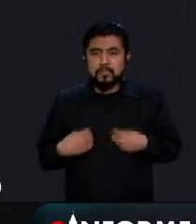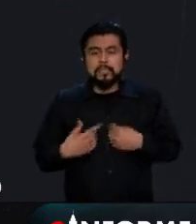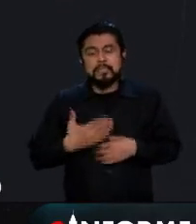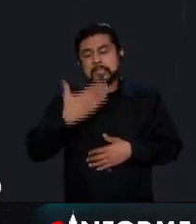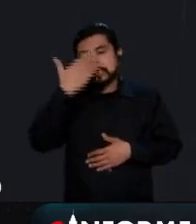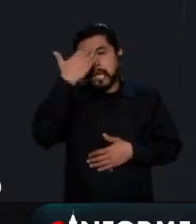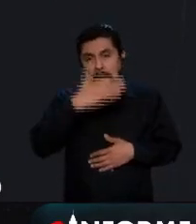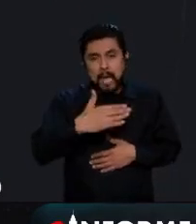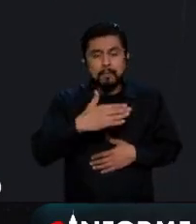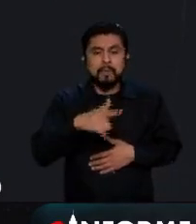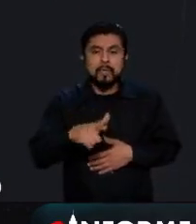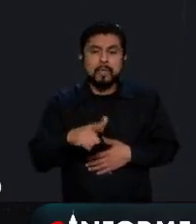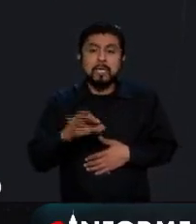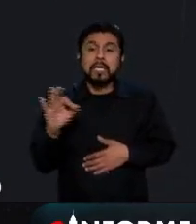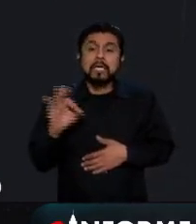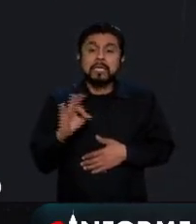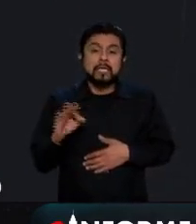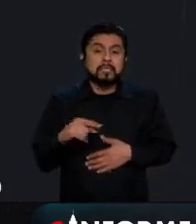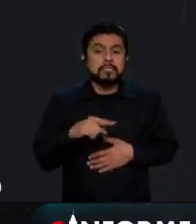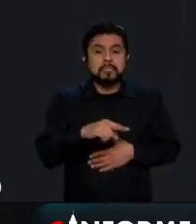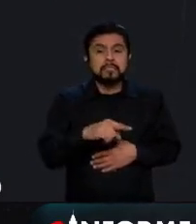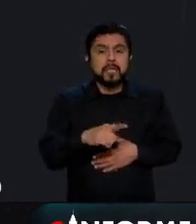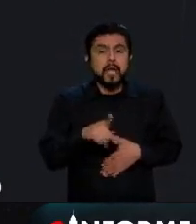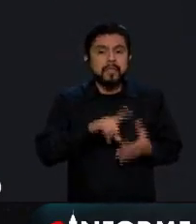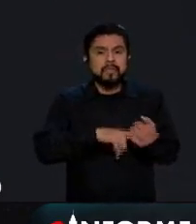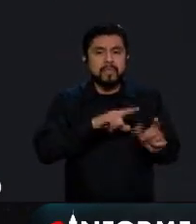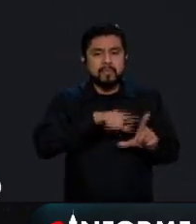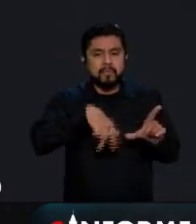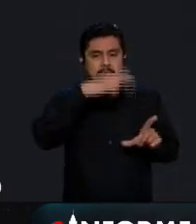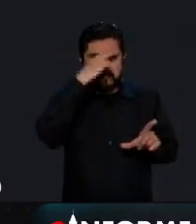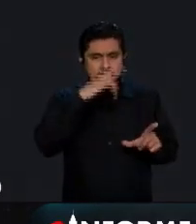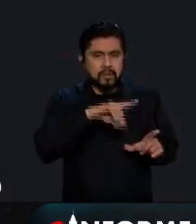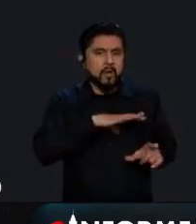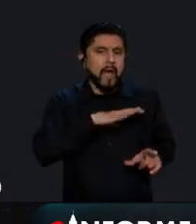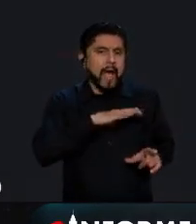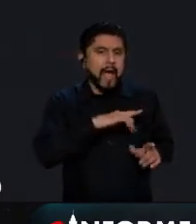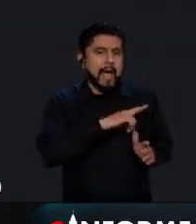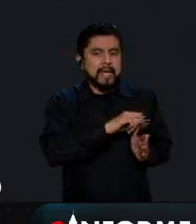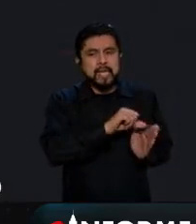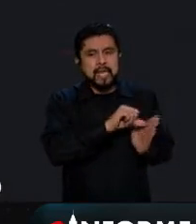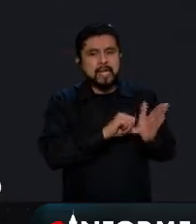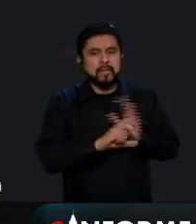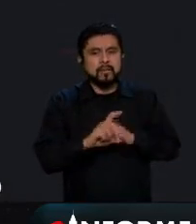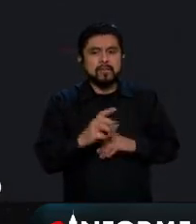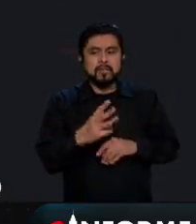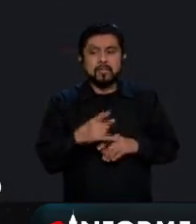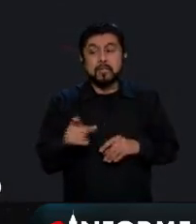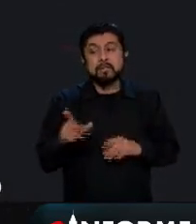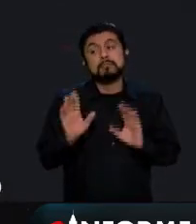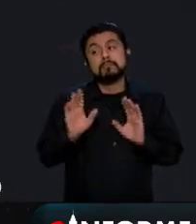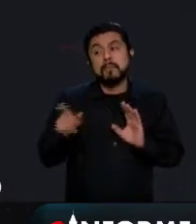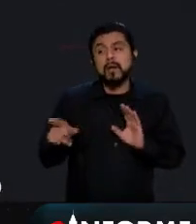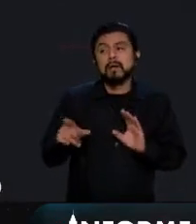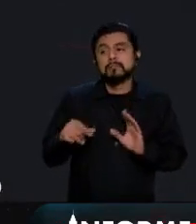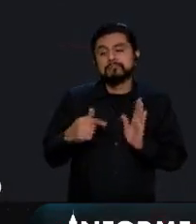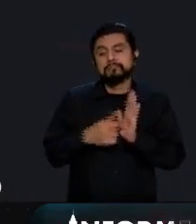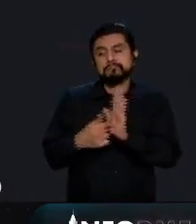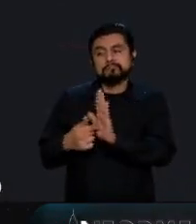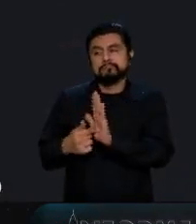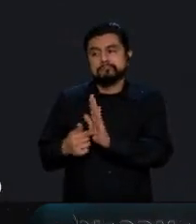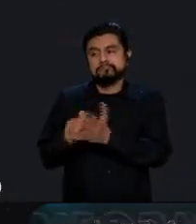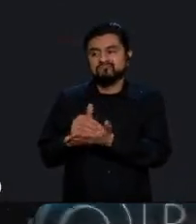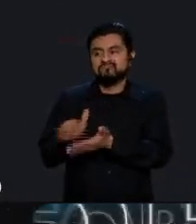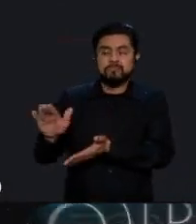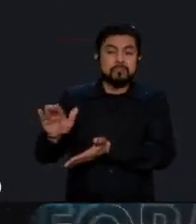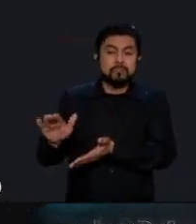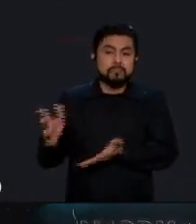que podrían aplicarles o les dijeron, o en términos de trato social, alguien puede salir con la ISBI, lo